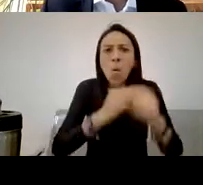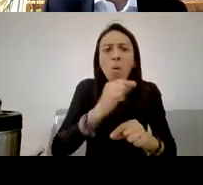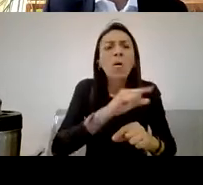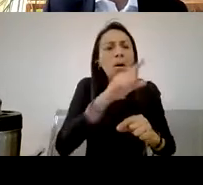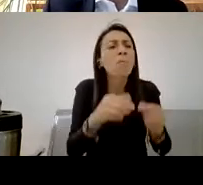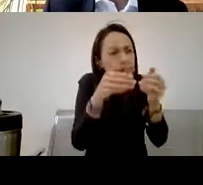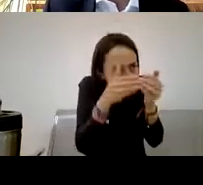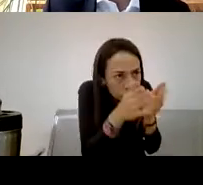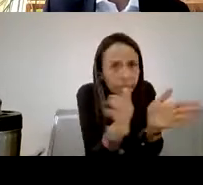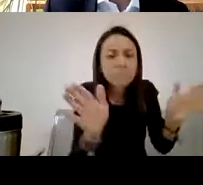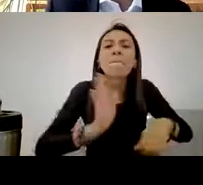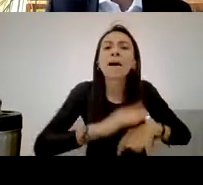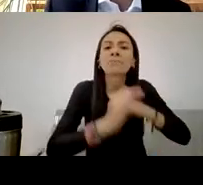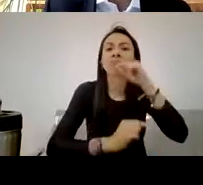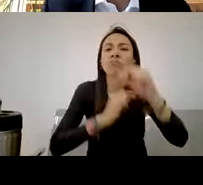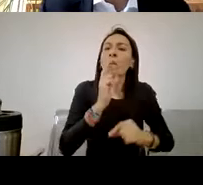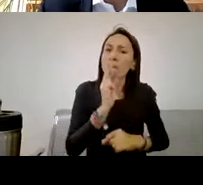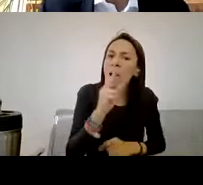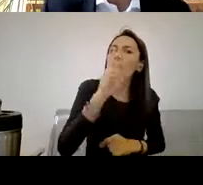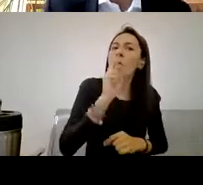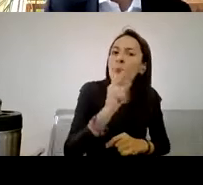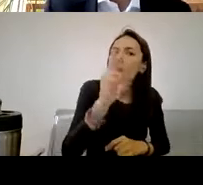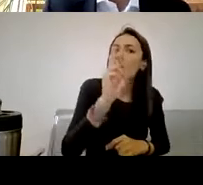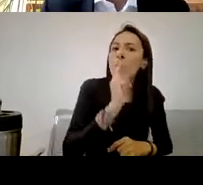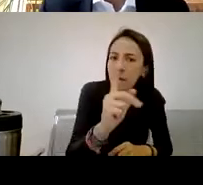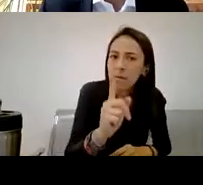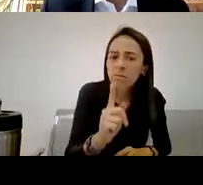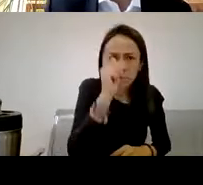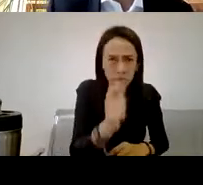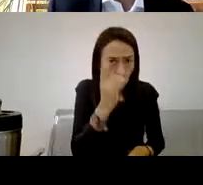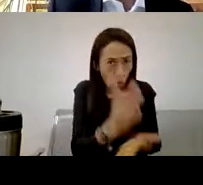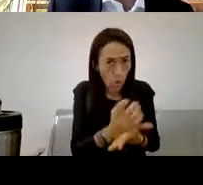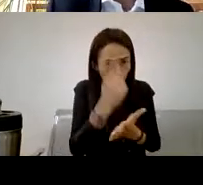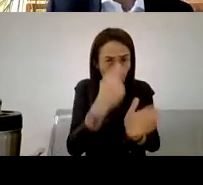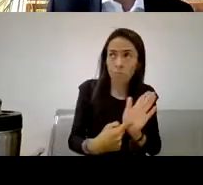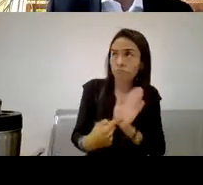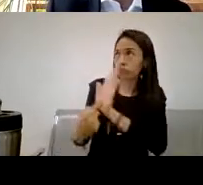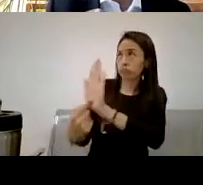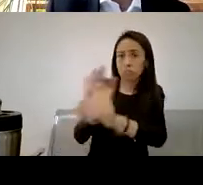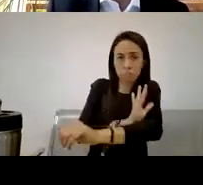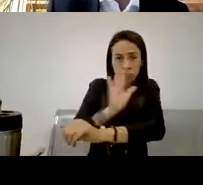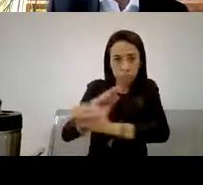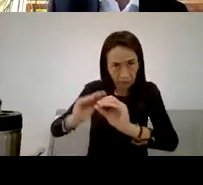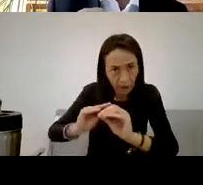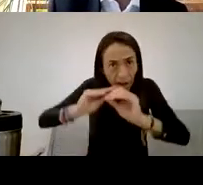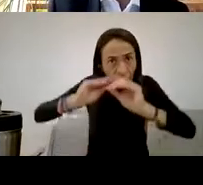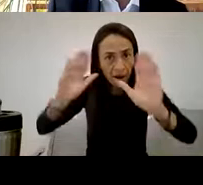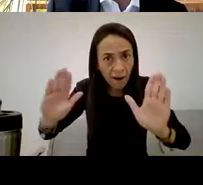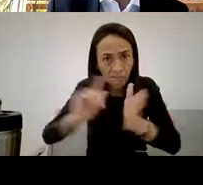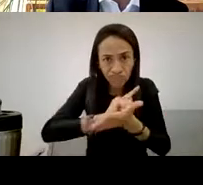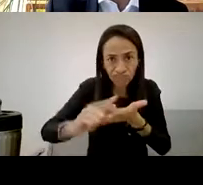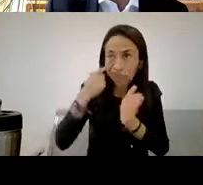obligados a esto, no por un tema solo de transparencia, sino porque lo que queremos es que se sepa el